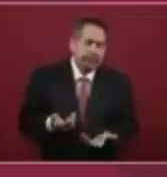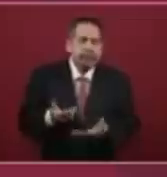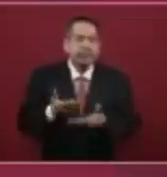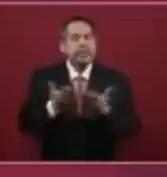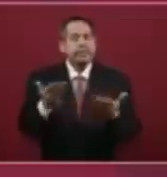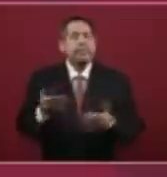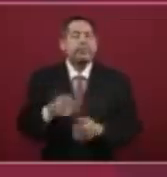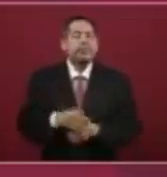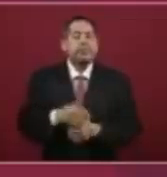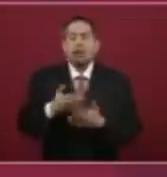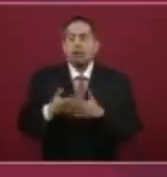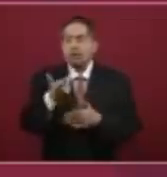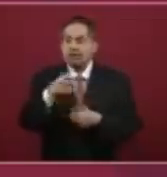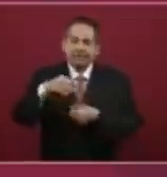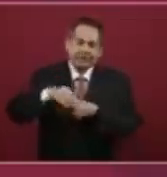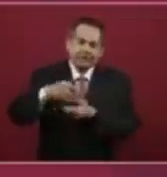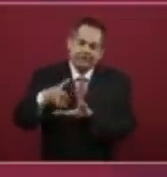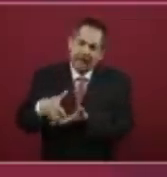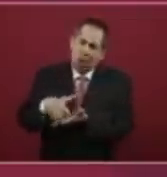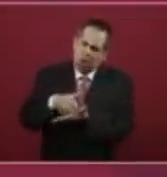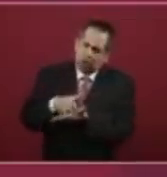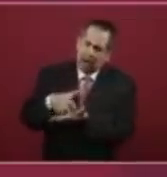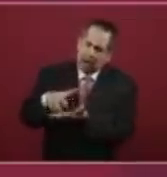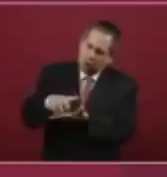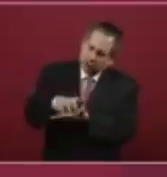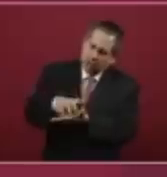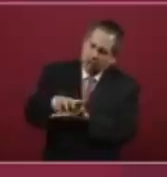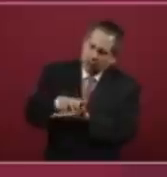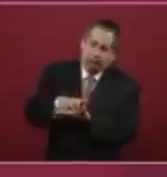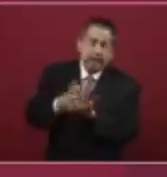es ahorrar, y así